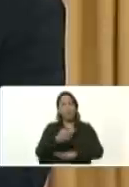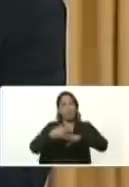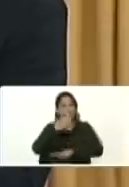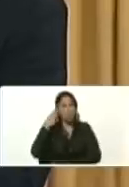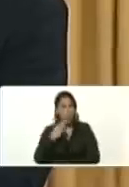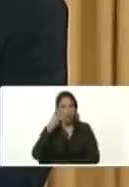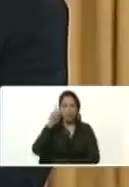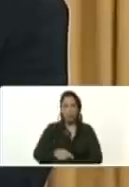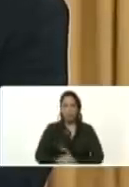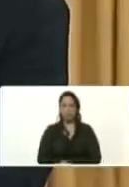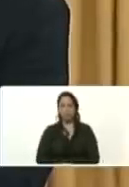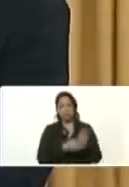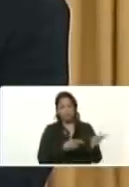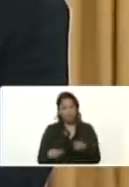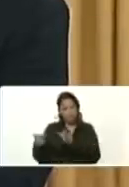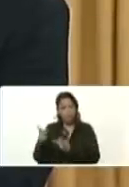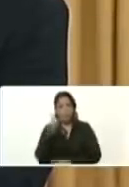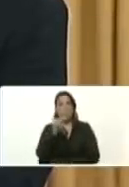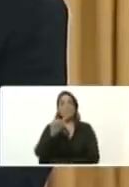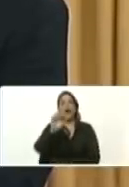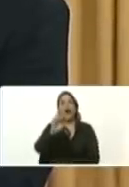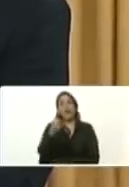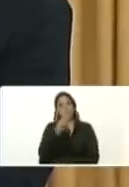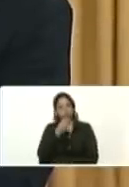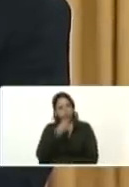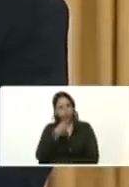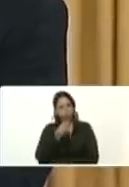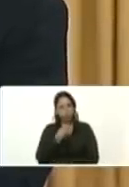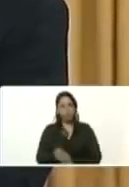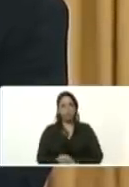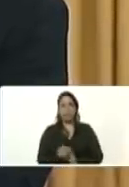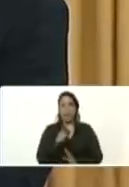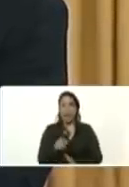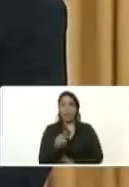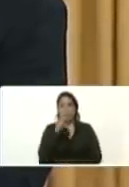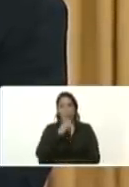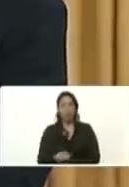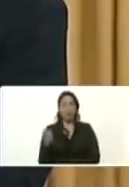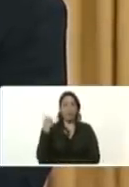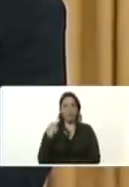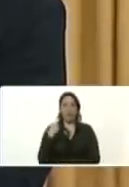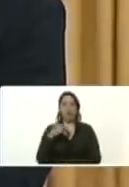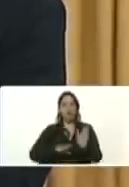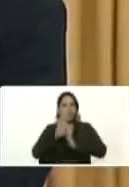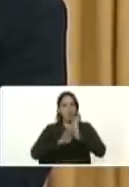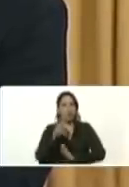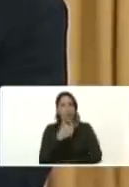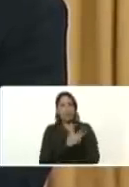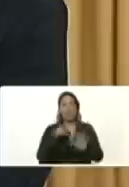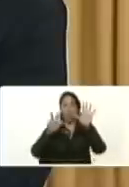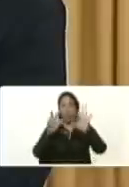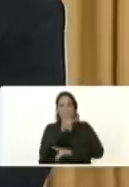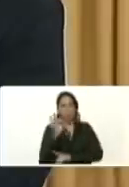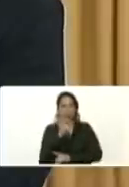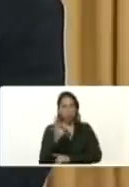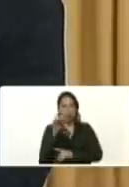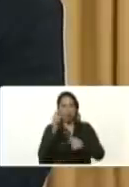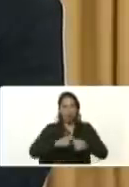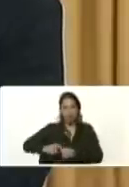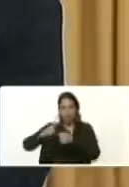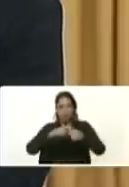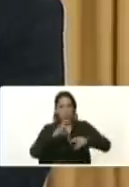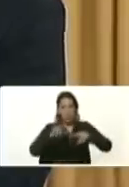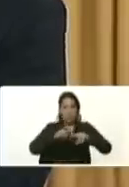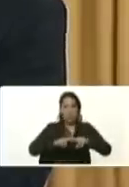bolivariano reciben el programa alimentación escolar presidente eso representó el año pasado un incremento del 38 por ciento de la matrícula y este año del